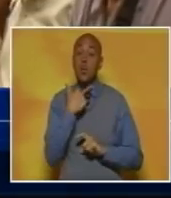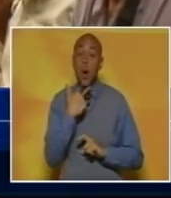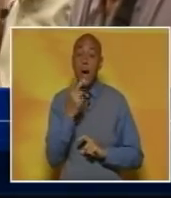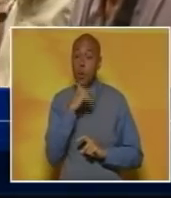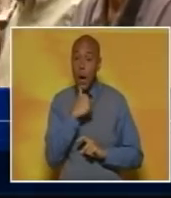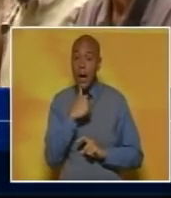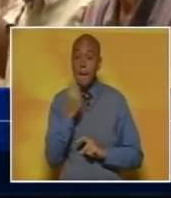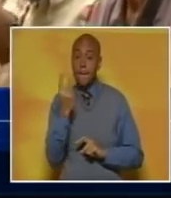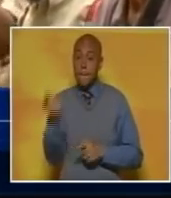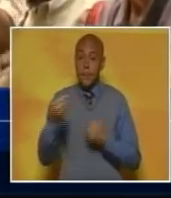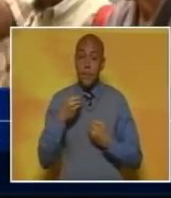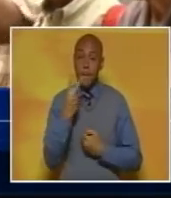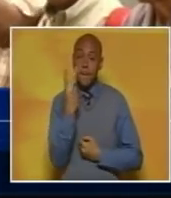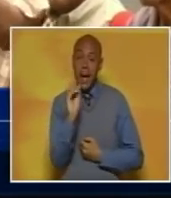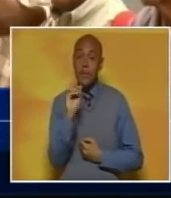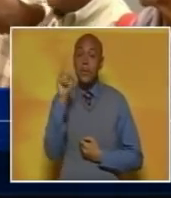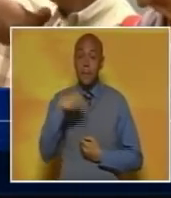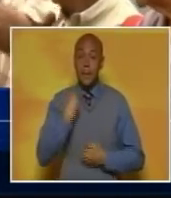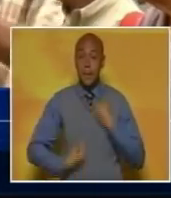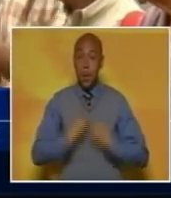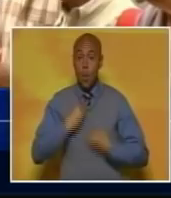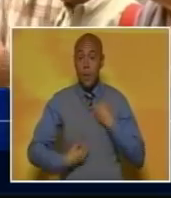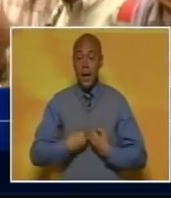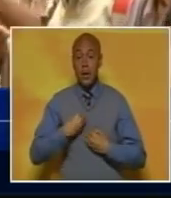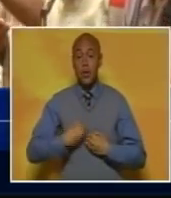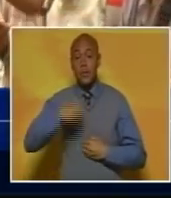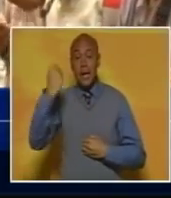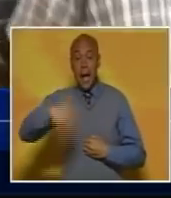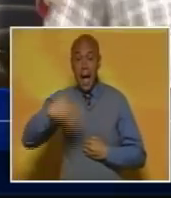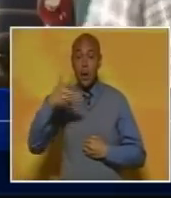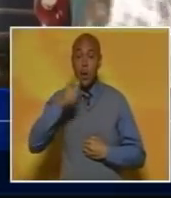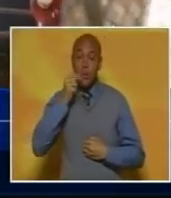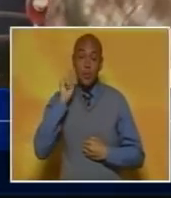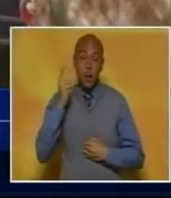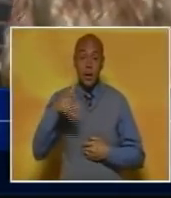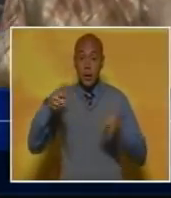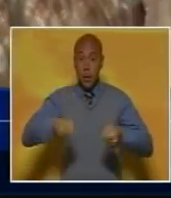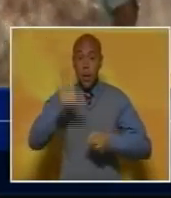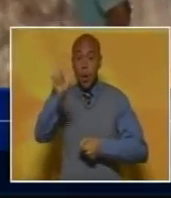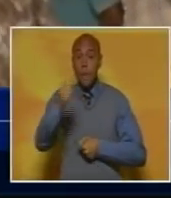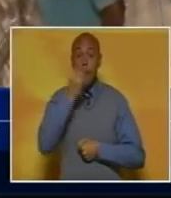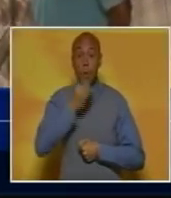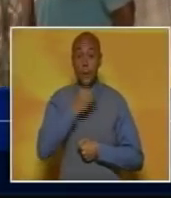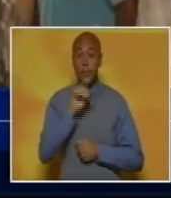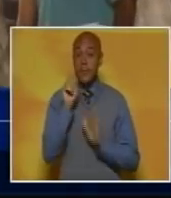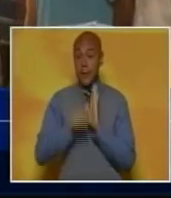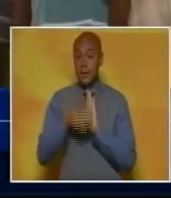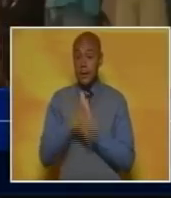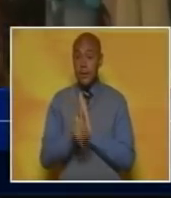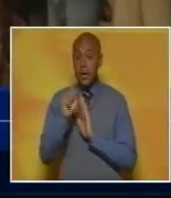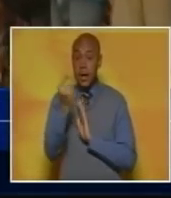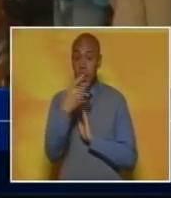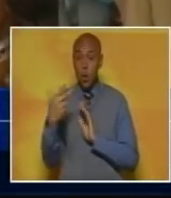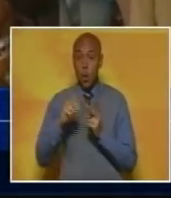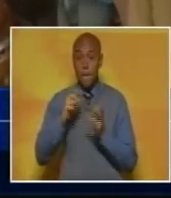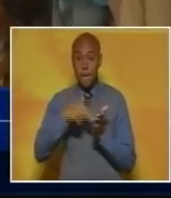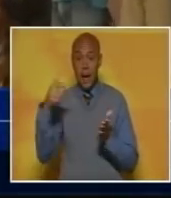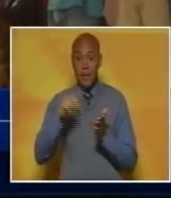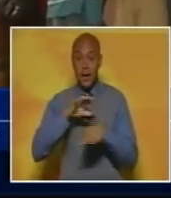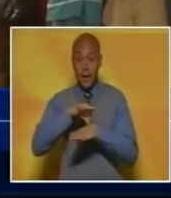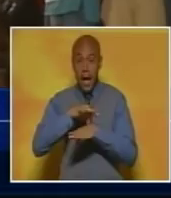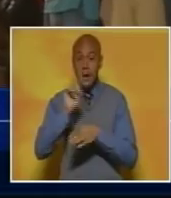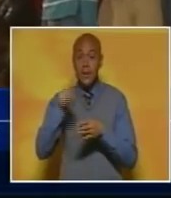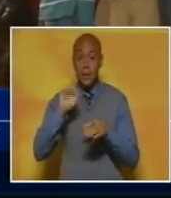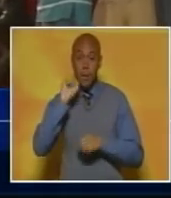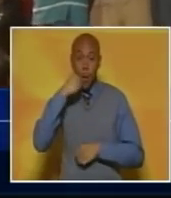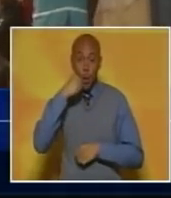20. También manifestaron su preocupación por los altos costos de los productos de la cesta básica. Señalaron que el arroz, la pasta, la carne y hasta